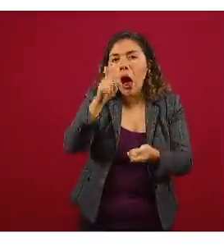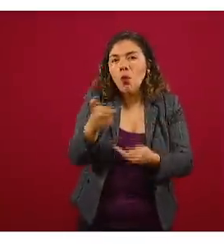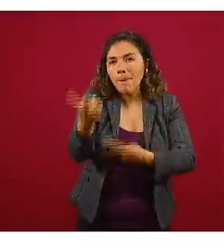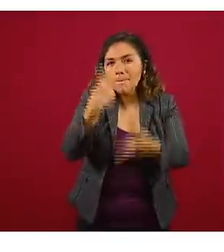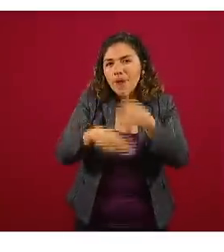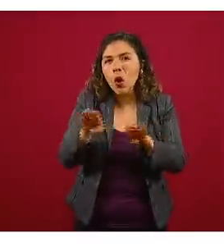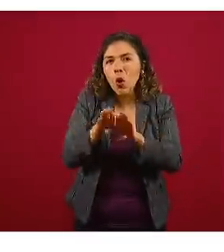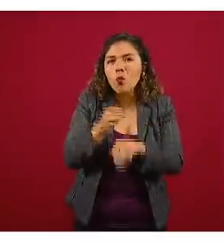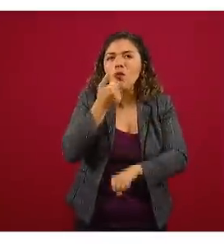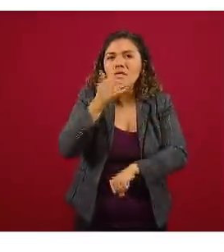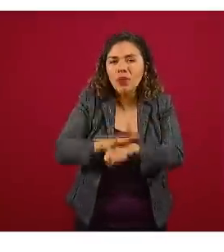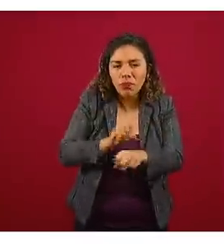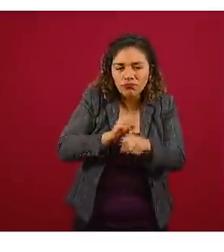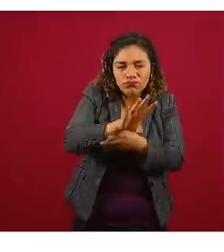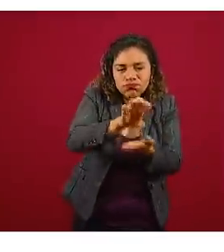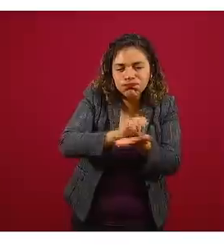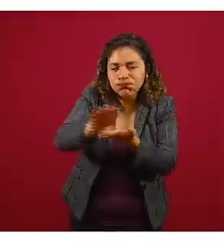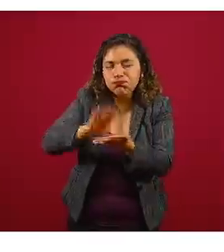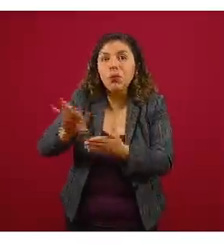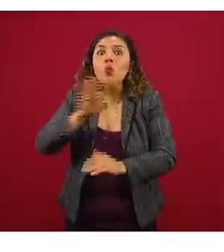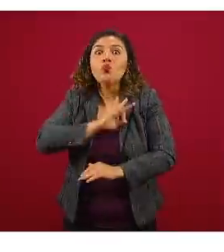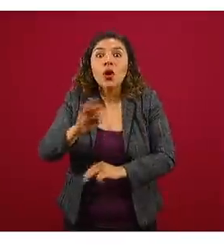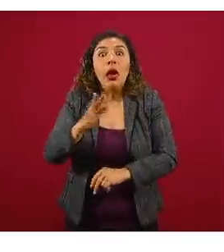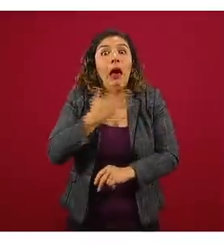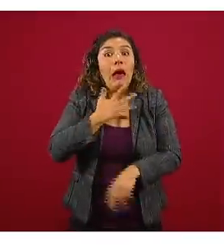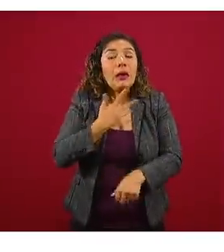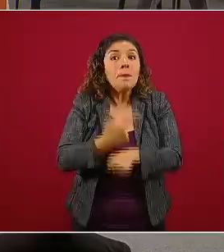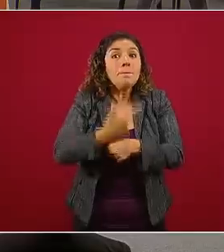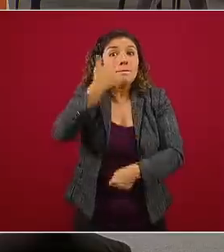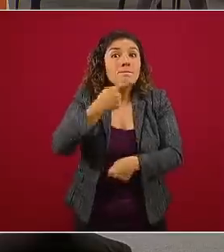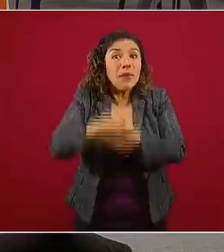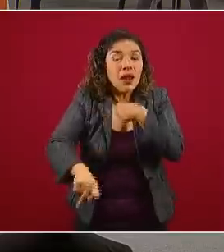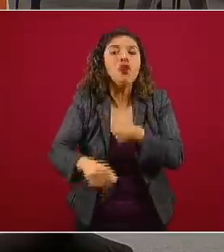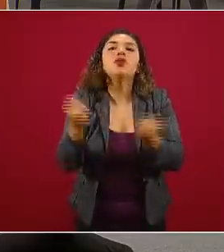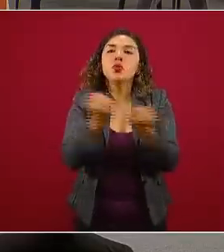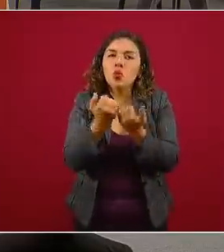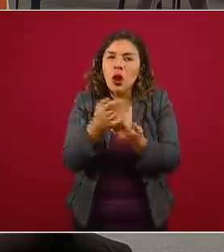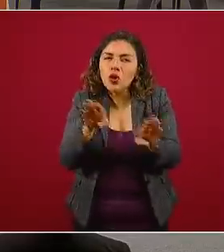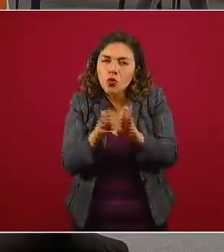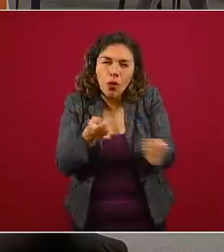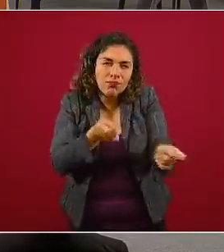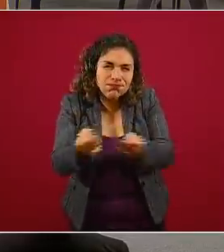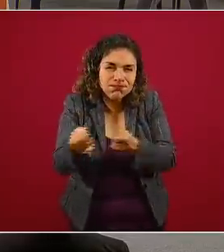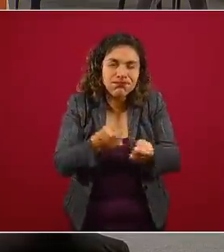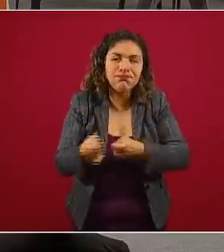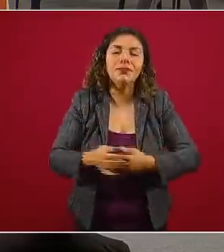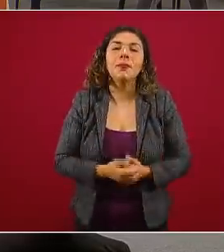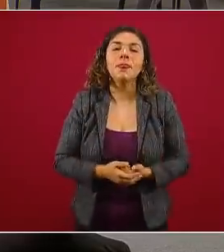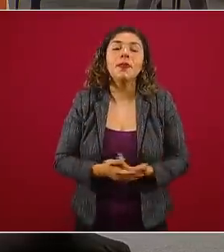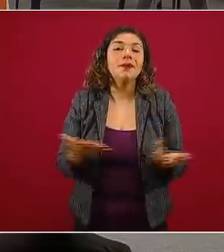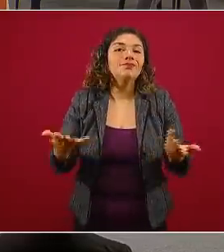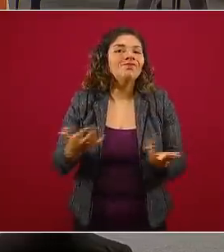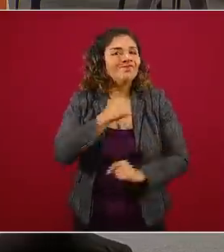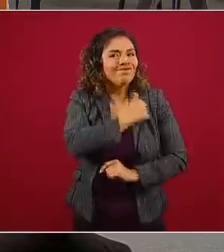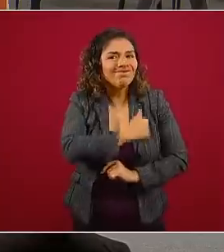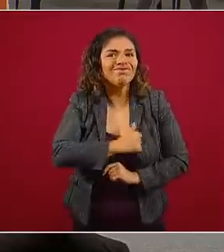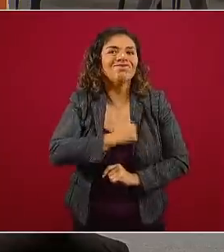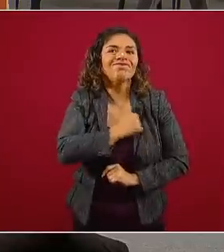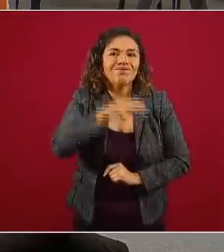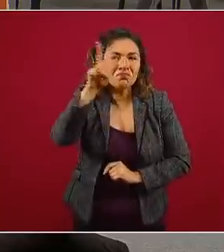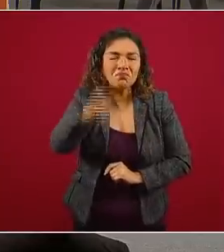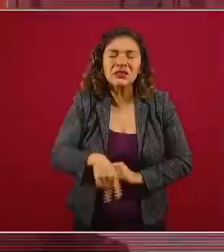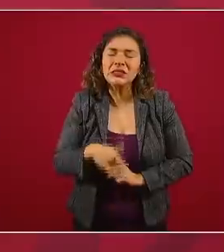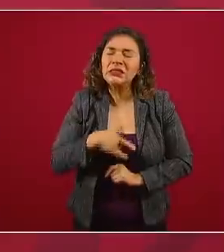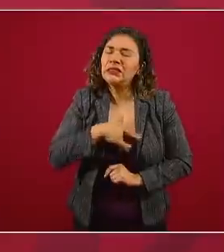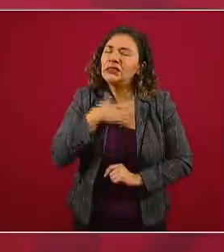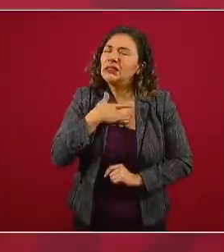pero también administrar el riesgo que pudieran generarse la siguiente por favor lamentamos profundamente